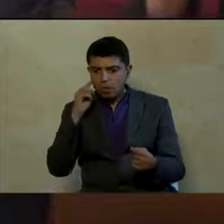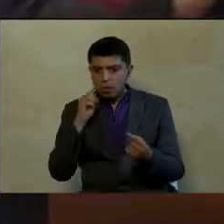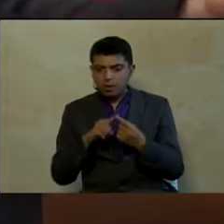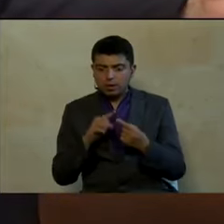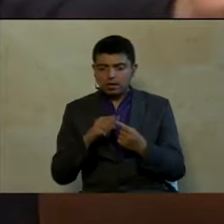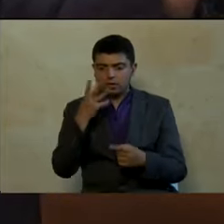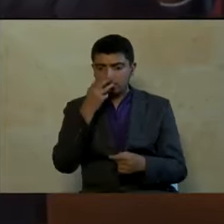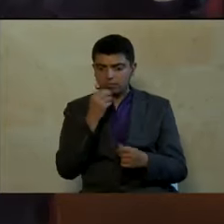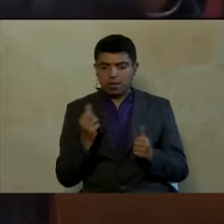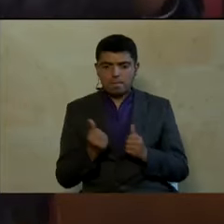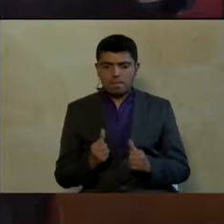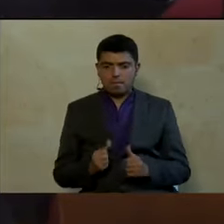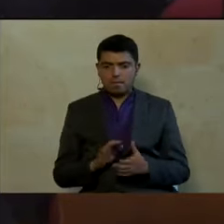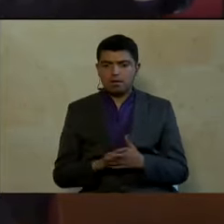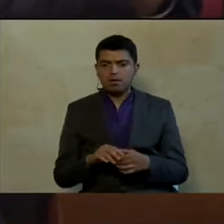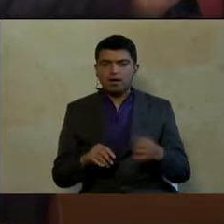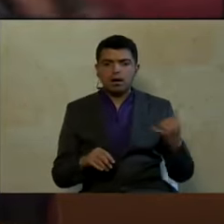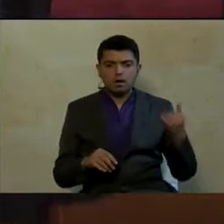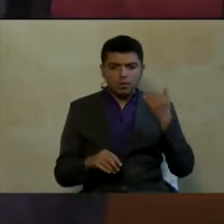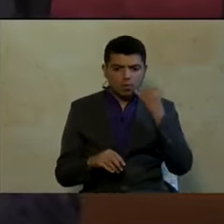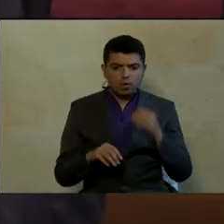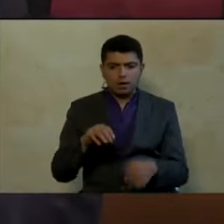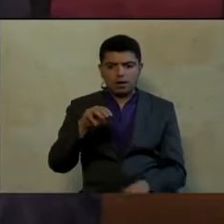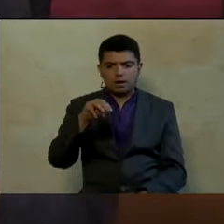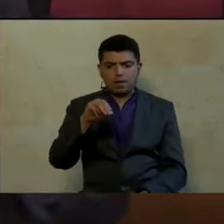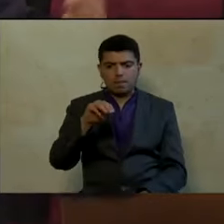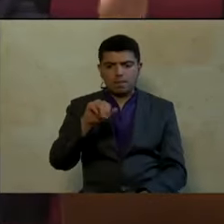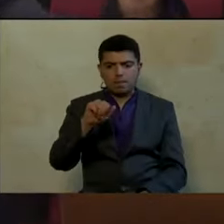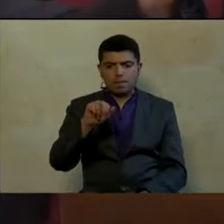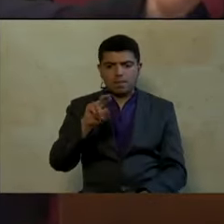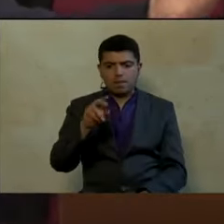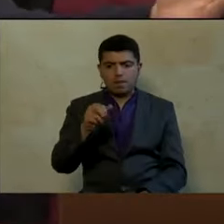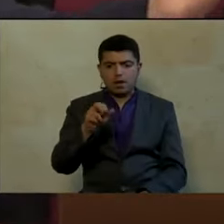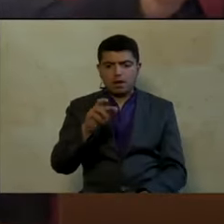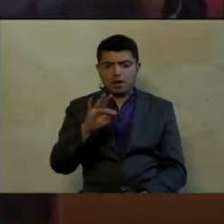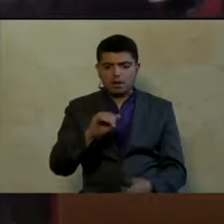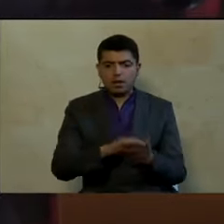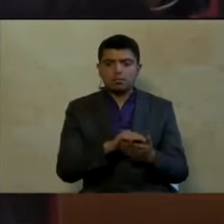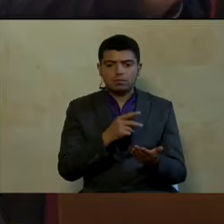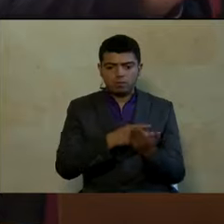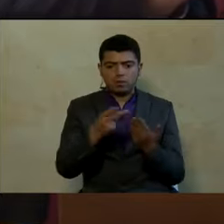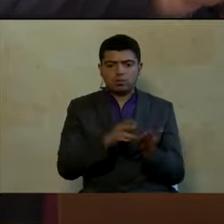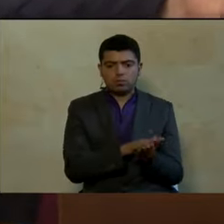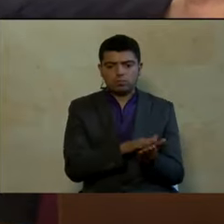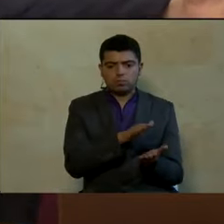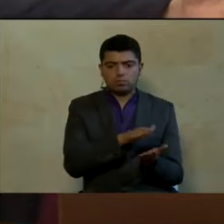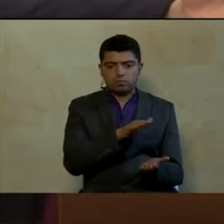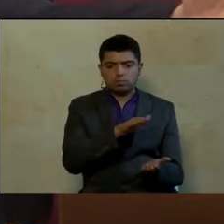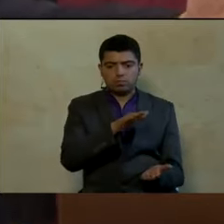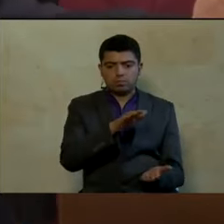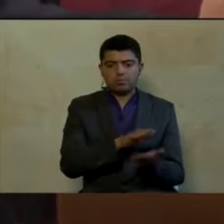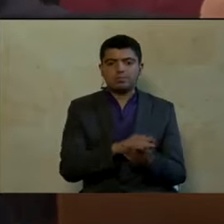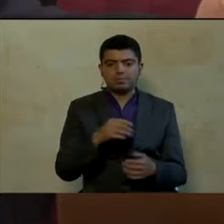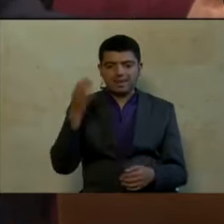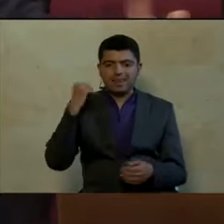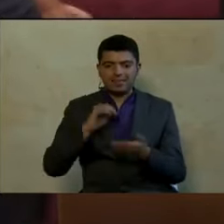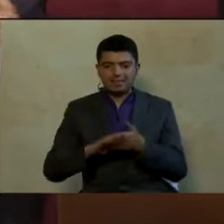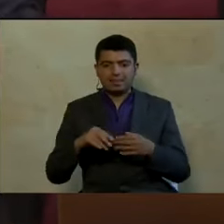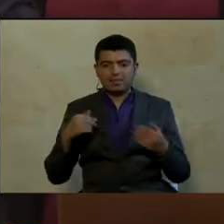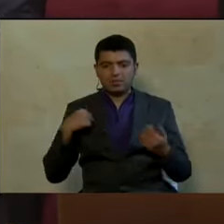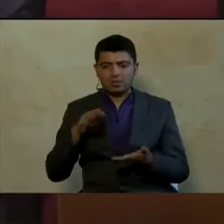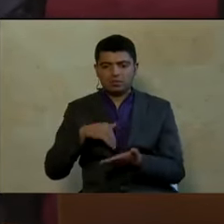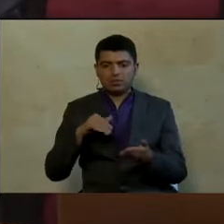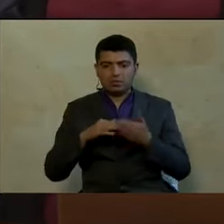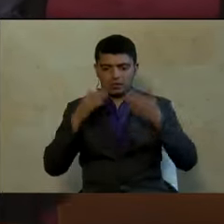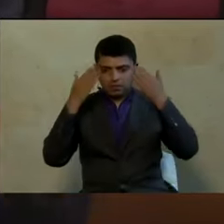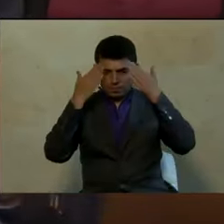ido Margarita acumula el proyecto de ella que era un proyecto de la compañera Margarita del centro democrático que